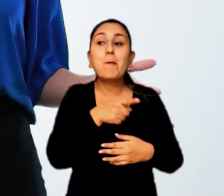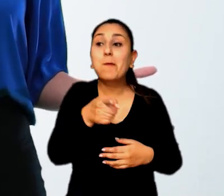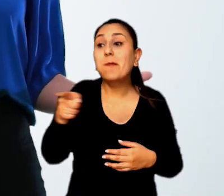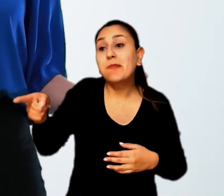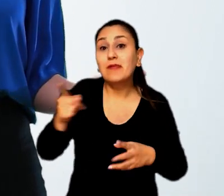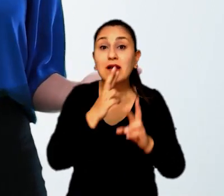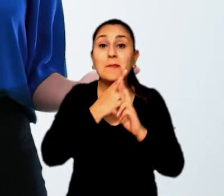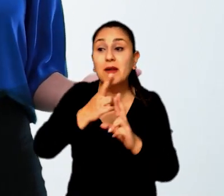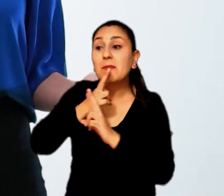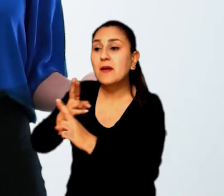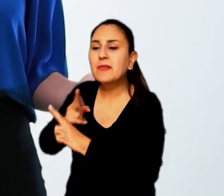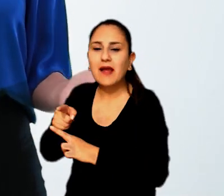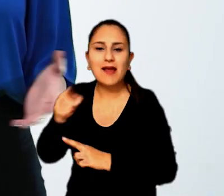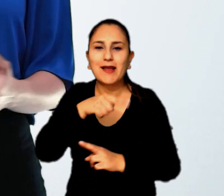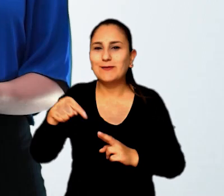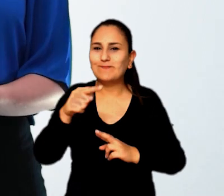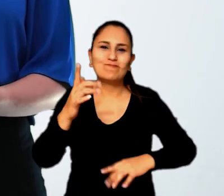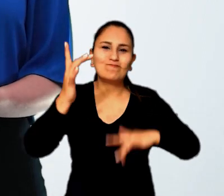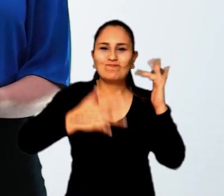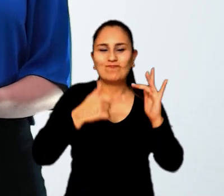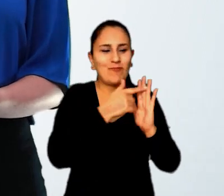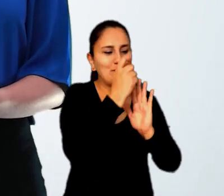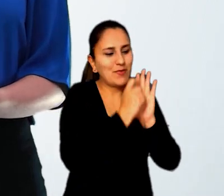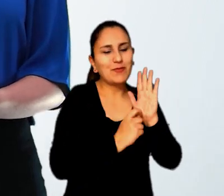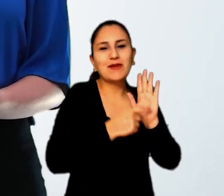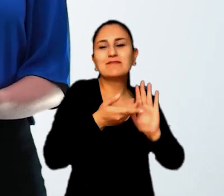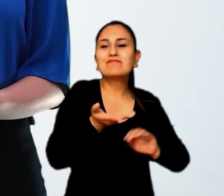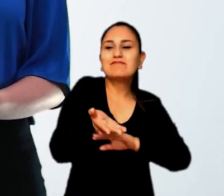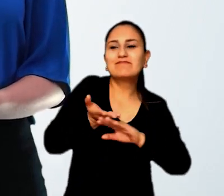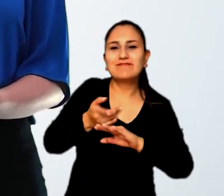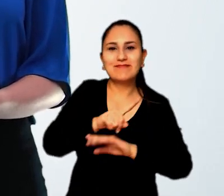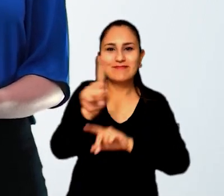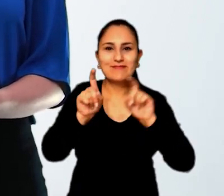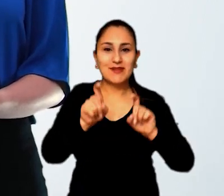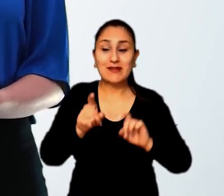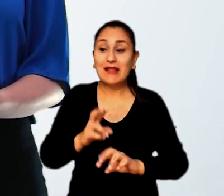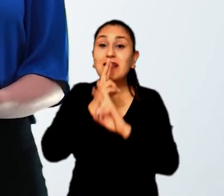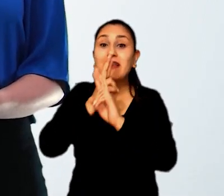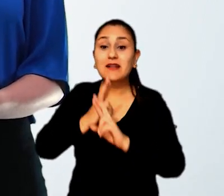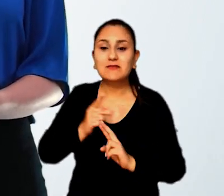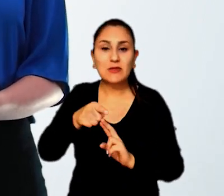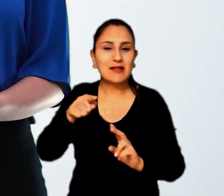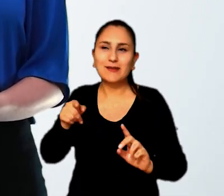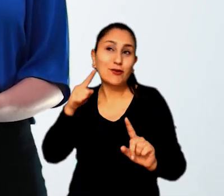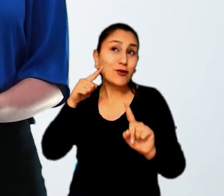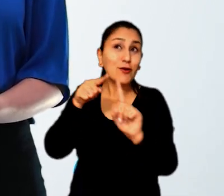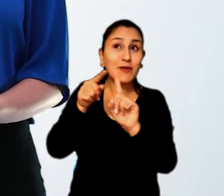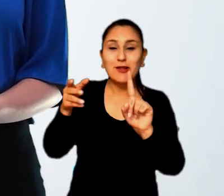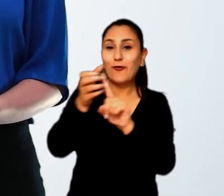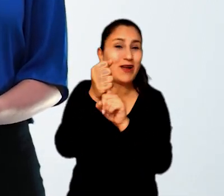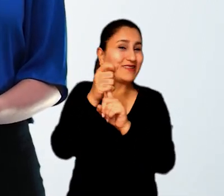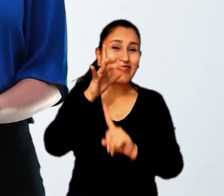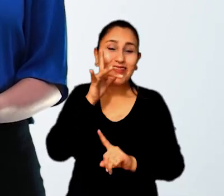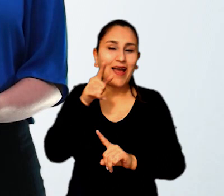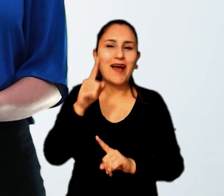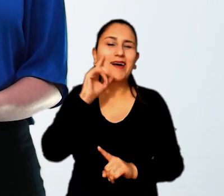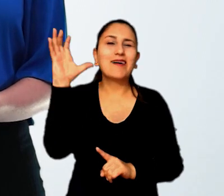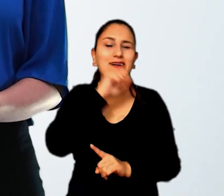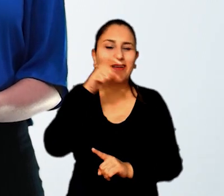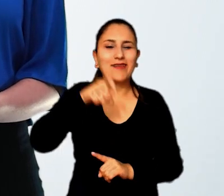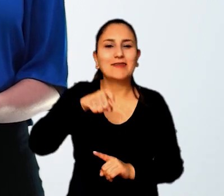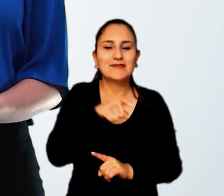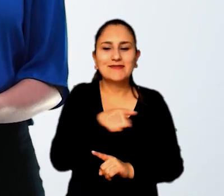aquellas que no cumplen con los requerimientos de la pregunta las respuestas que no alcanzan el objetivo reflejan la necesidad del